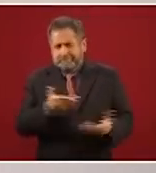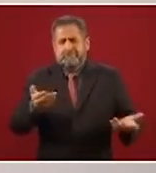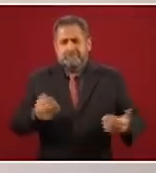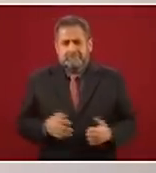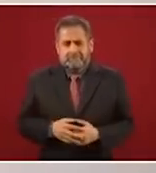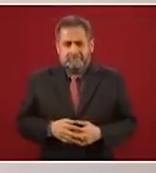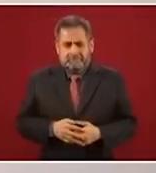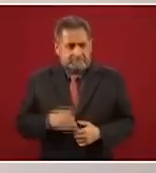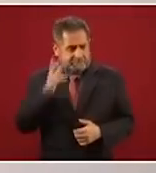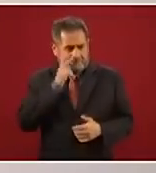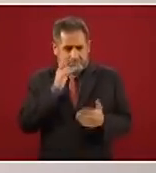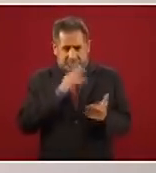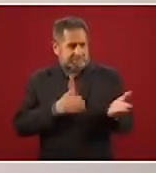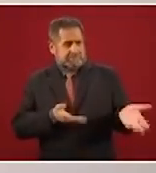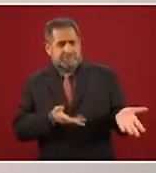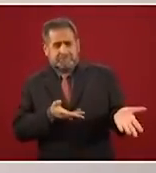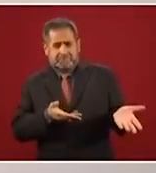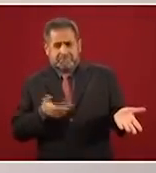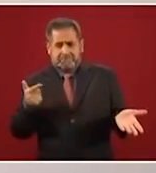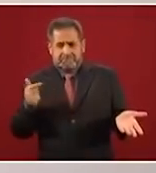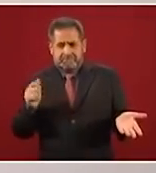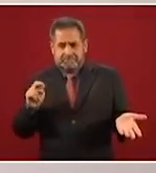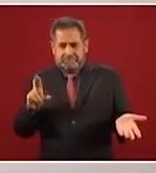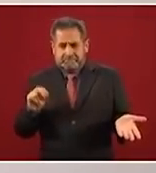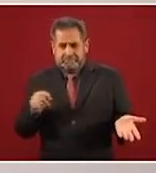¿Qué más pruebas?